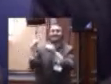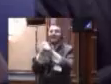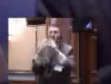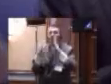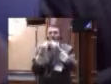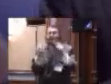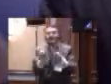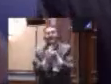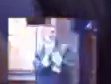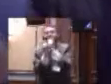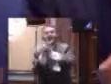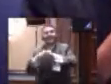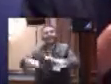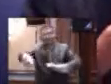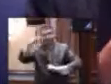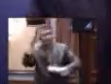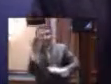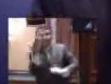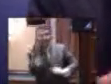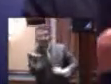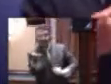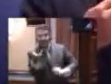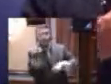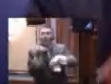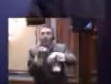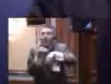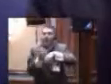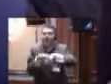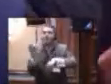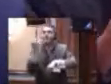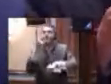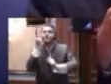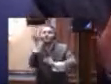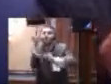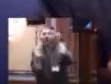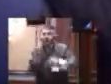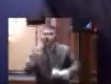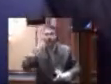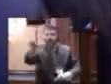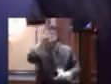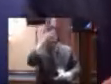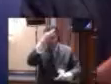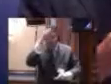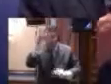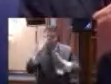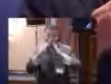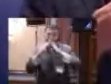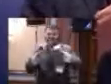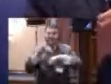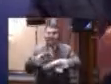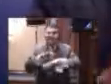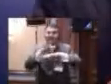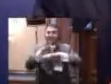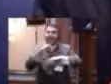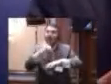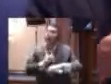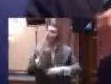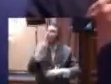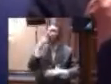egipcia, sus jóvenes, sus mujeres, sus trabajadores, sus intelectuales,